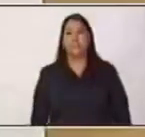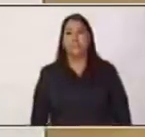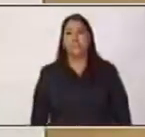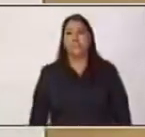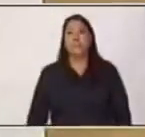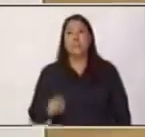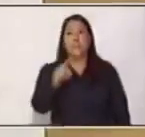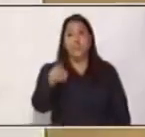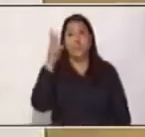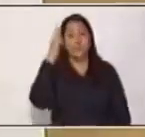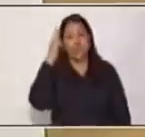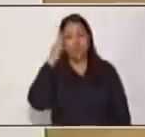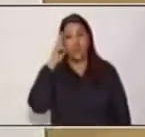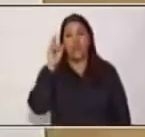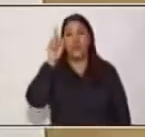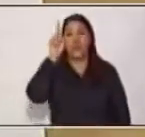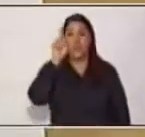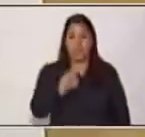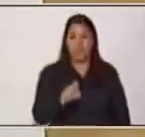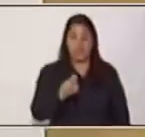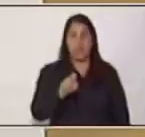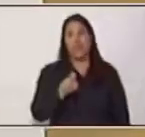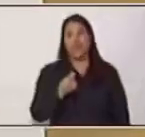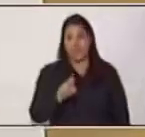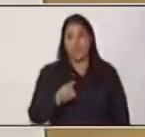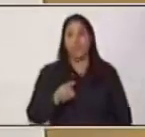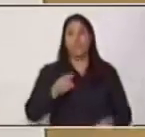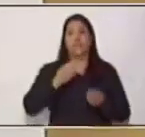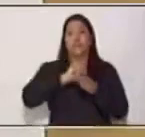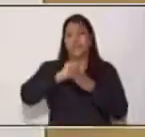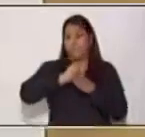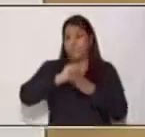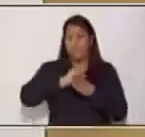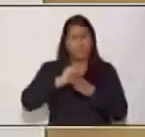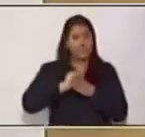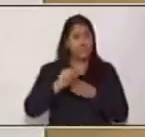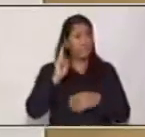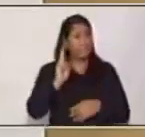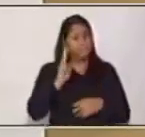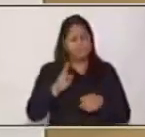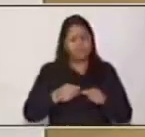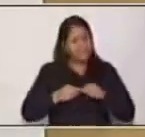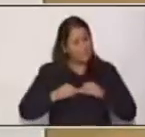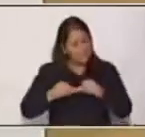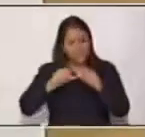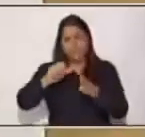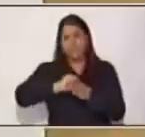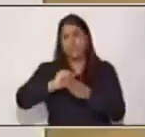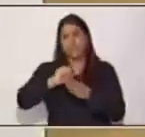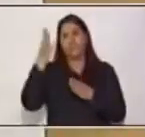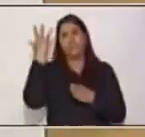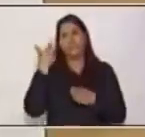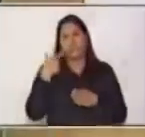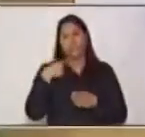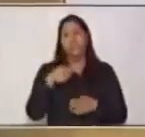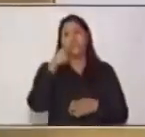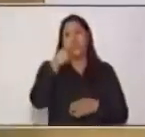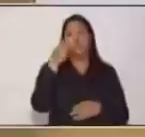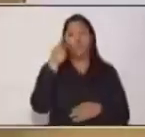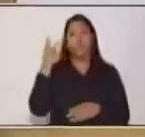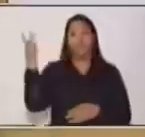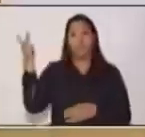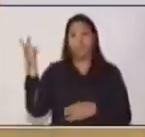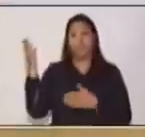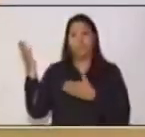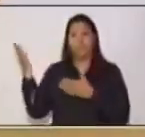Te recuerdo que debes ejercitarte, que debes de seguir practicando en casa y te dejo este ejercicio